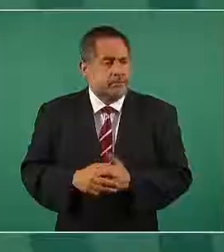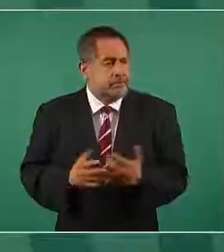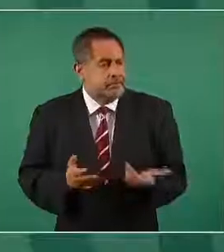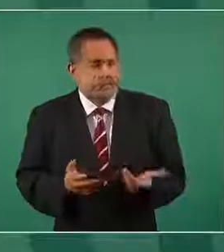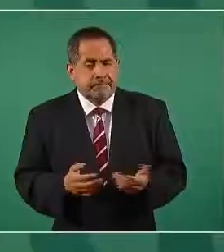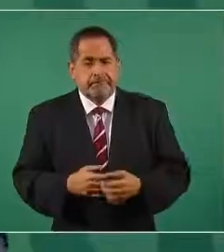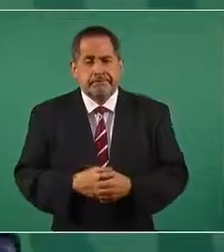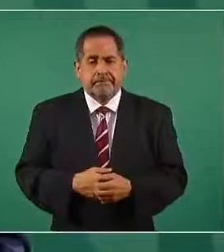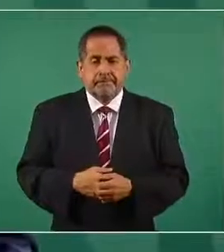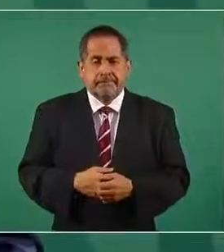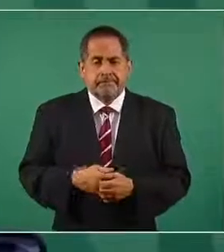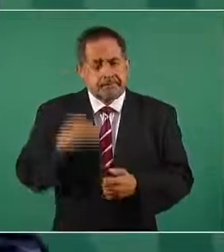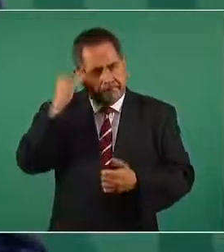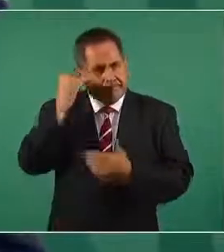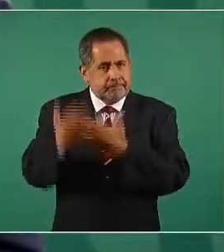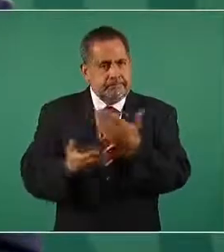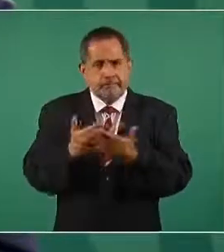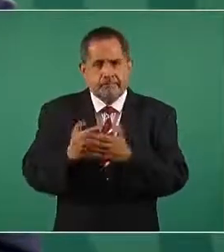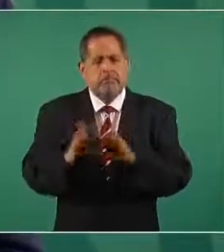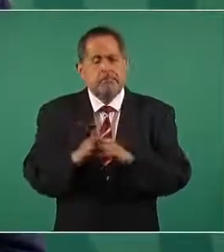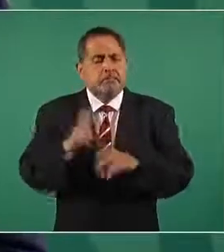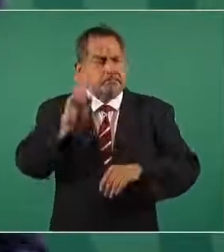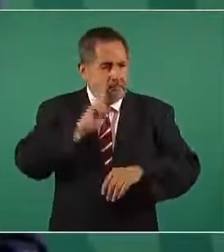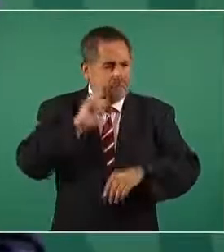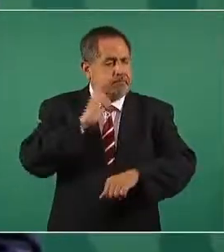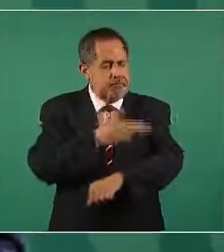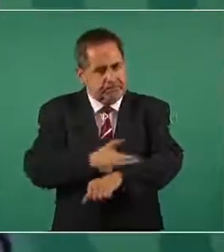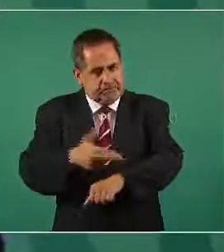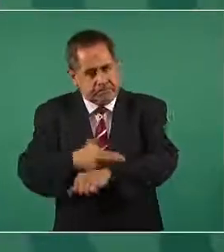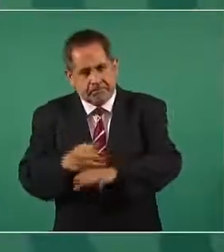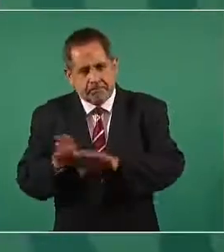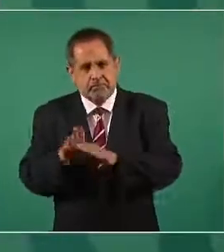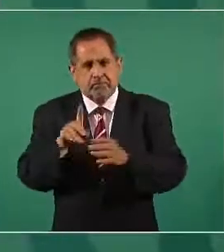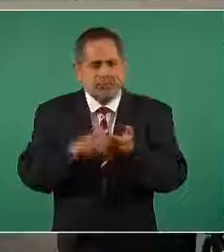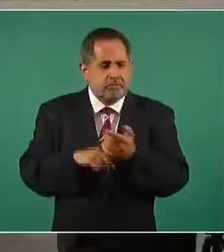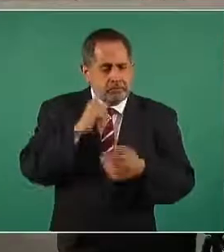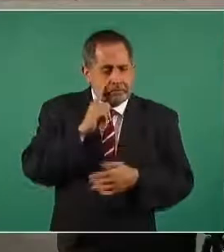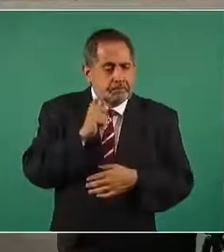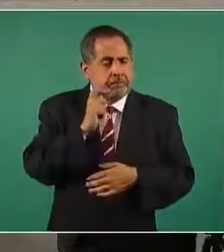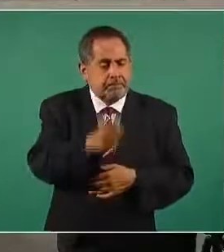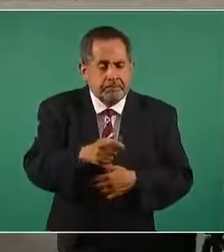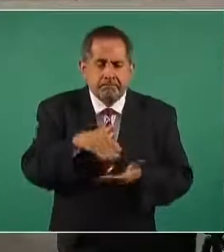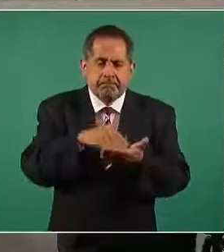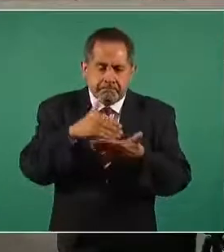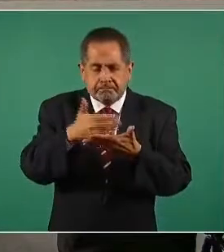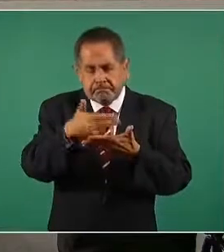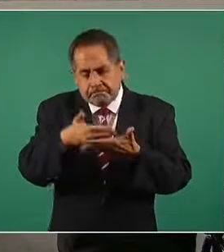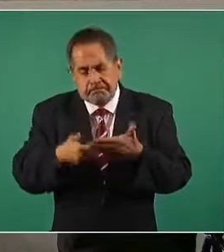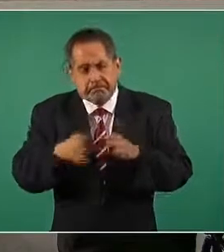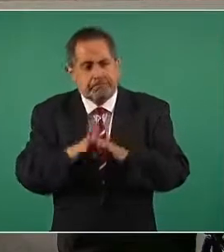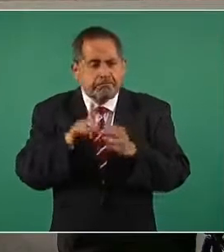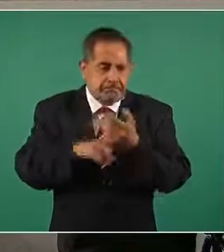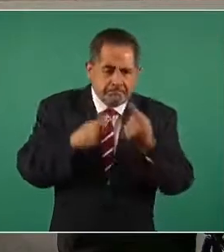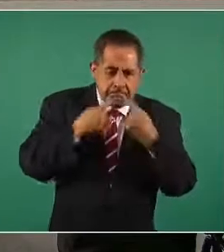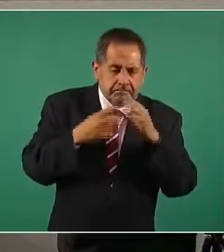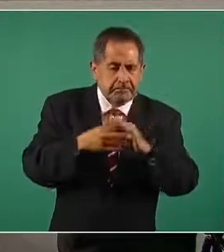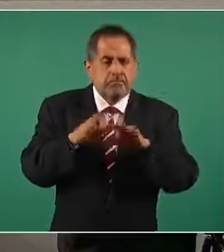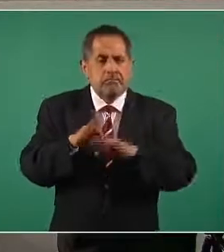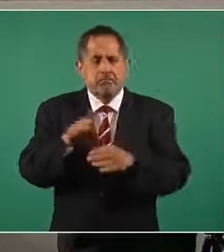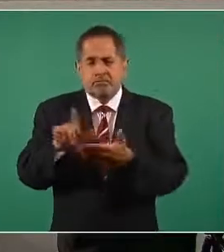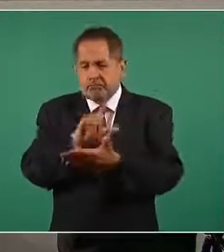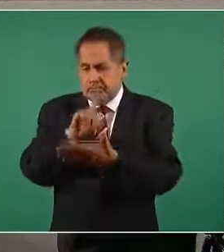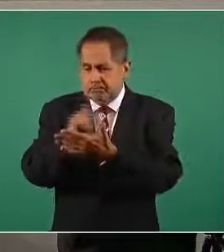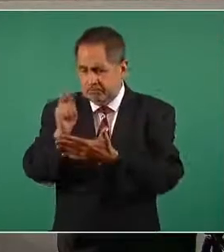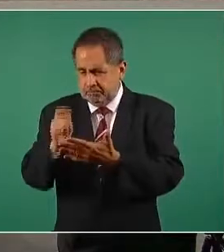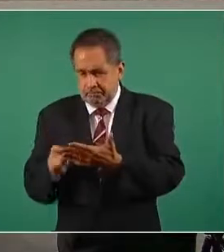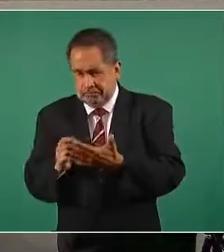Entonces, el planteamiento es: vamos a ver en qué situación están, vamos a ver la cuestión